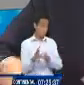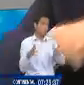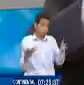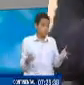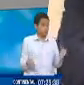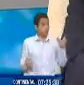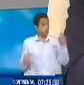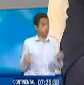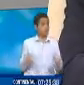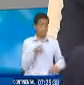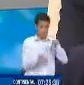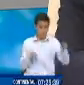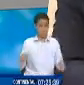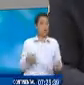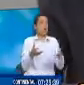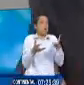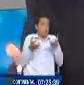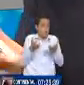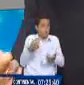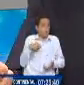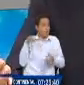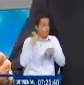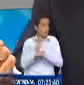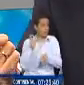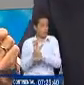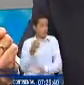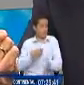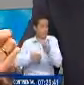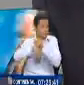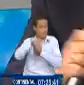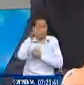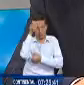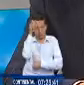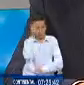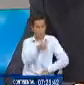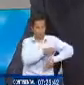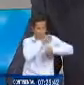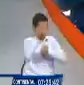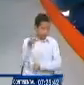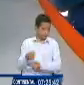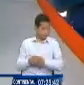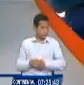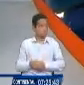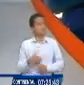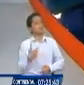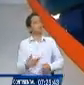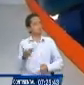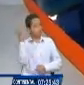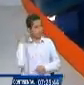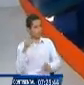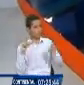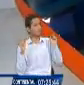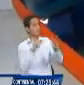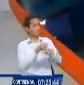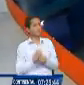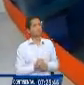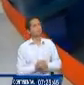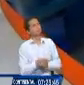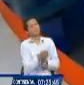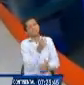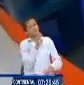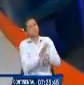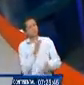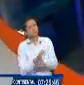existen inversionistas que estén esto ha invertido le pregunté en una última entrevista que le hiciera al presidente de la república porque no se había desarrollado